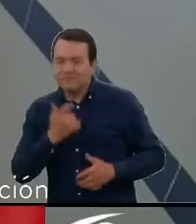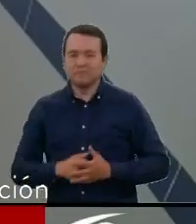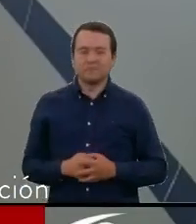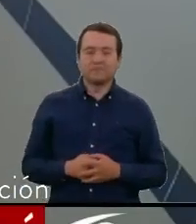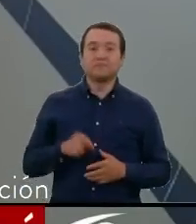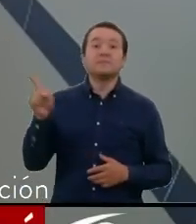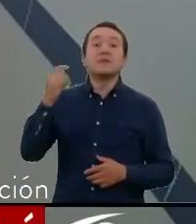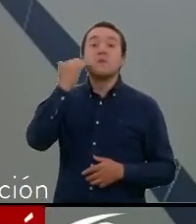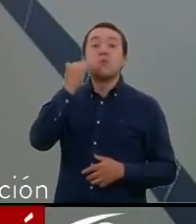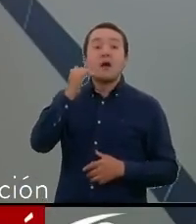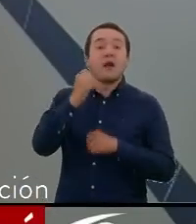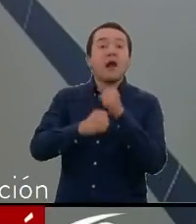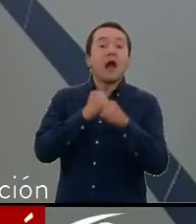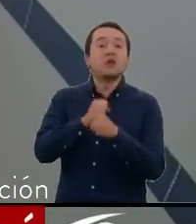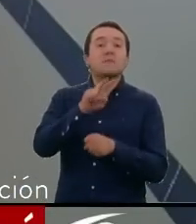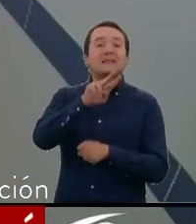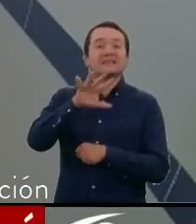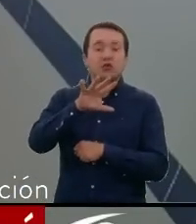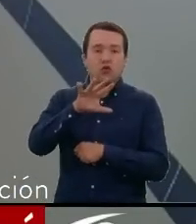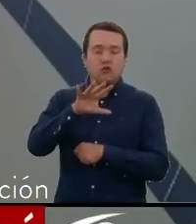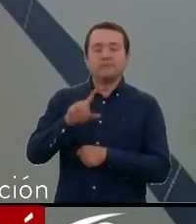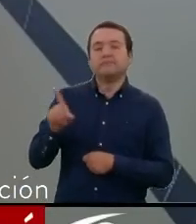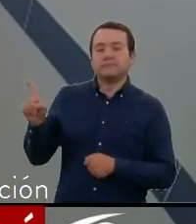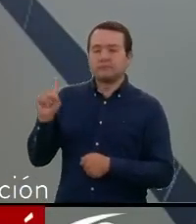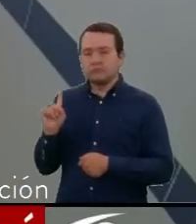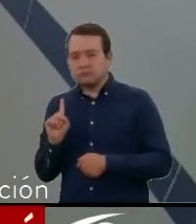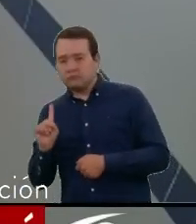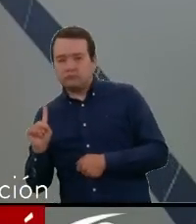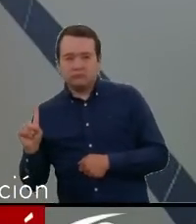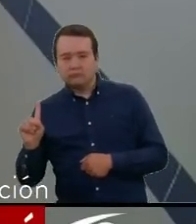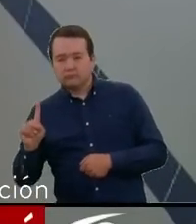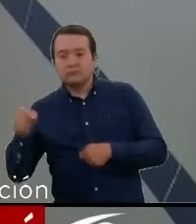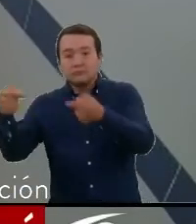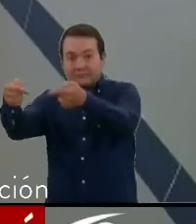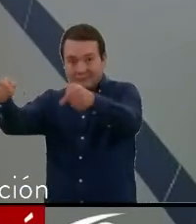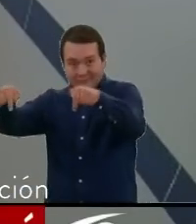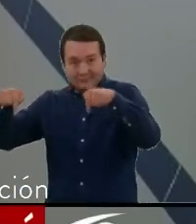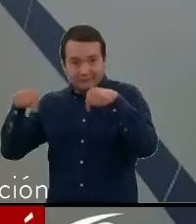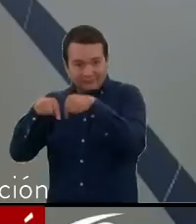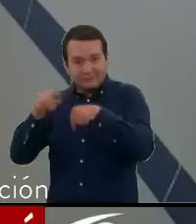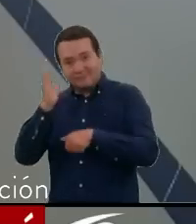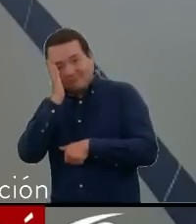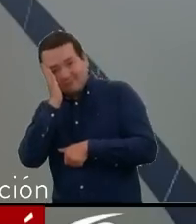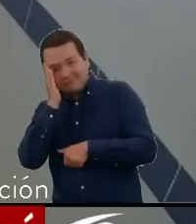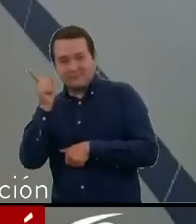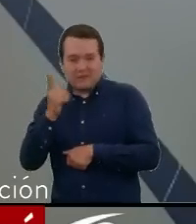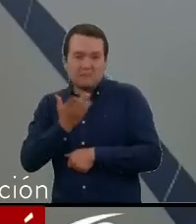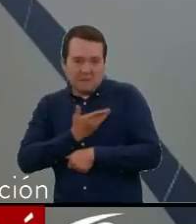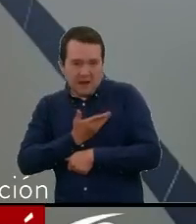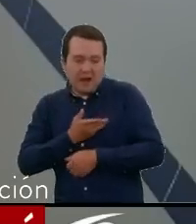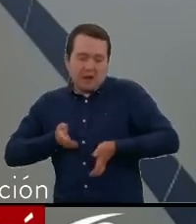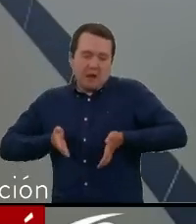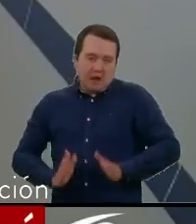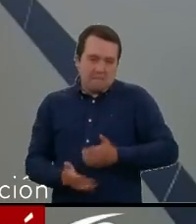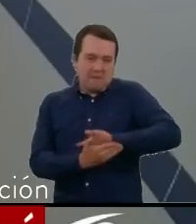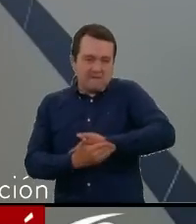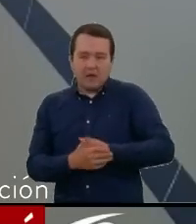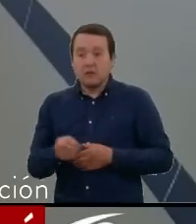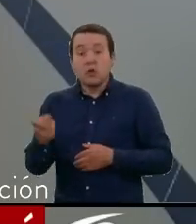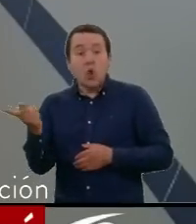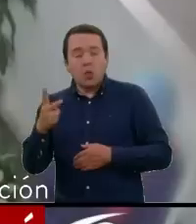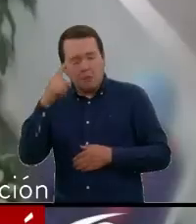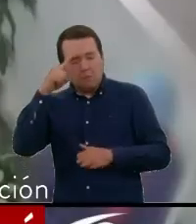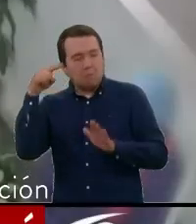La mujer de 25 años llegó hasta la habitación donde se encontraba la recién nacida y su mamá. Aprovechó que dormían para tomar a la